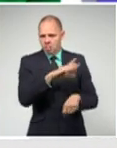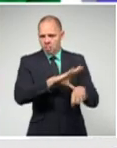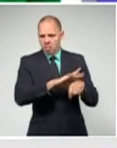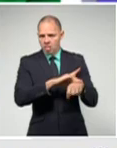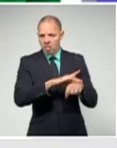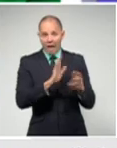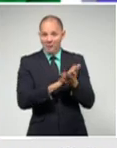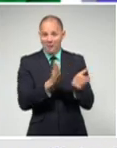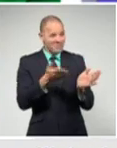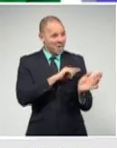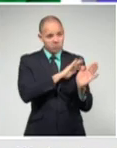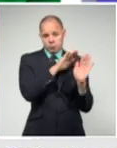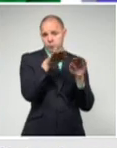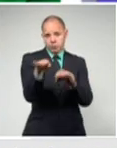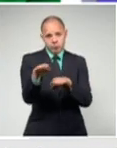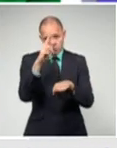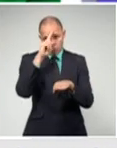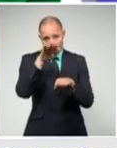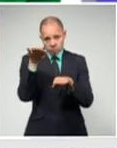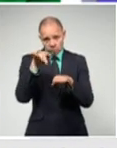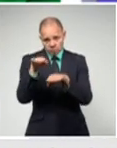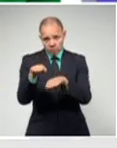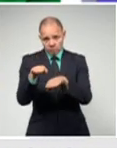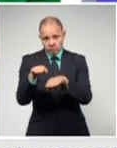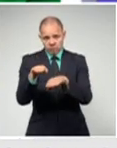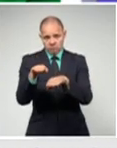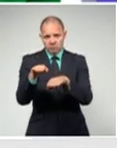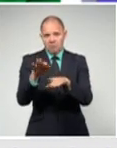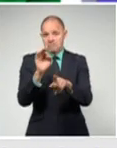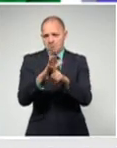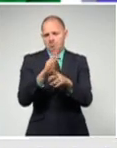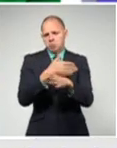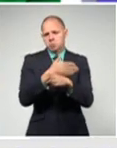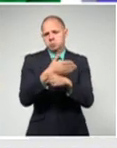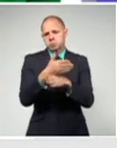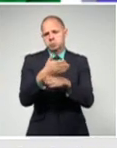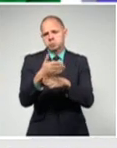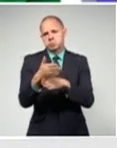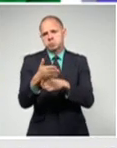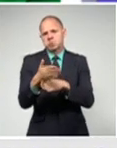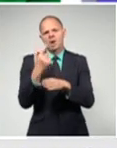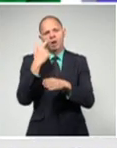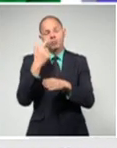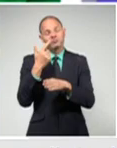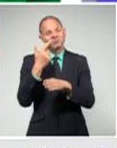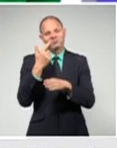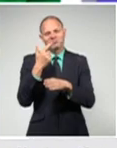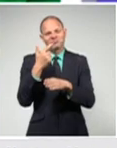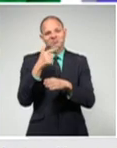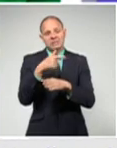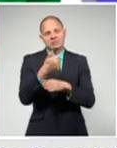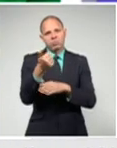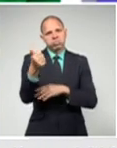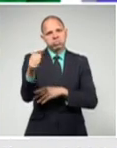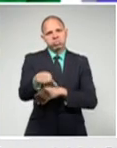ingresado, su evolución no fue muy favorable,